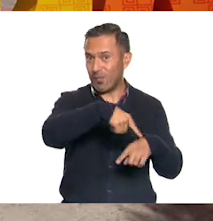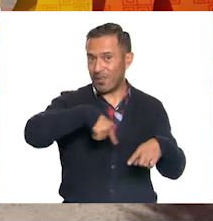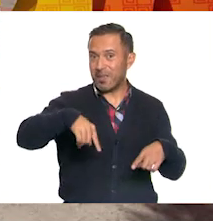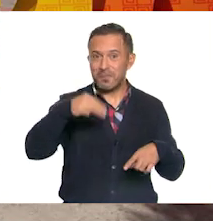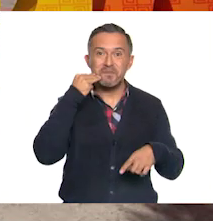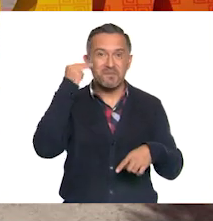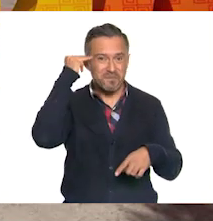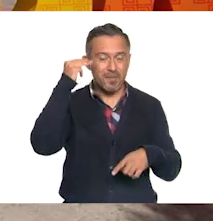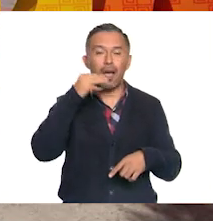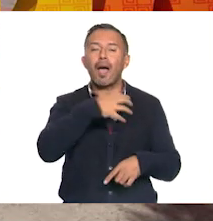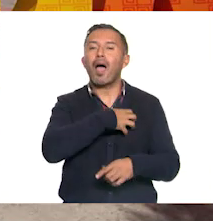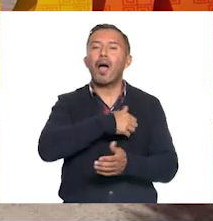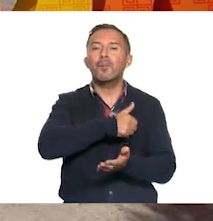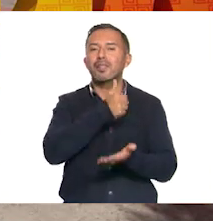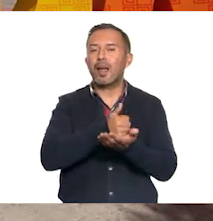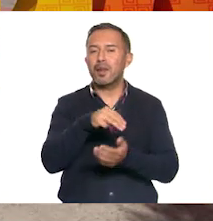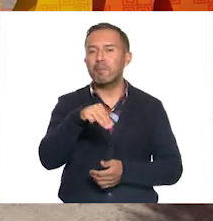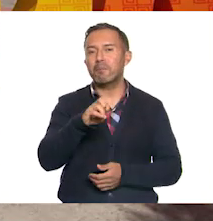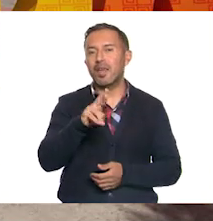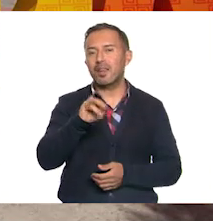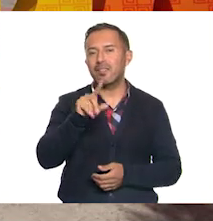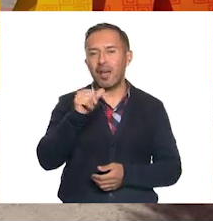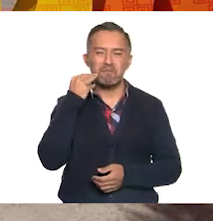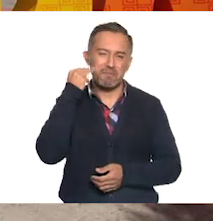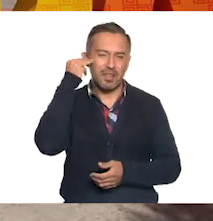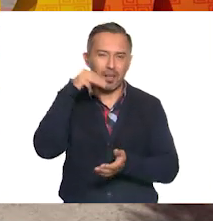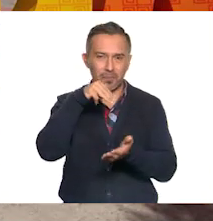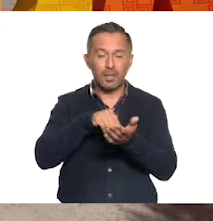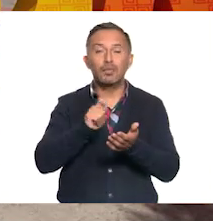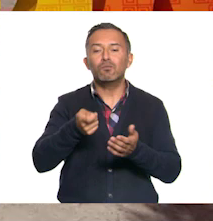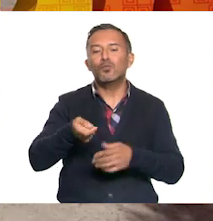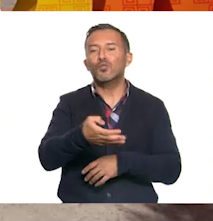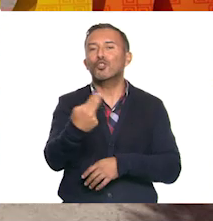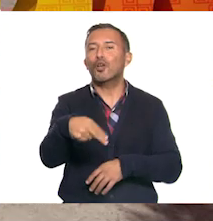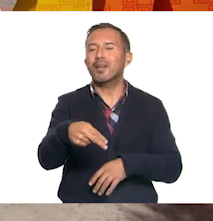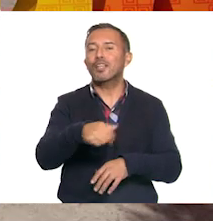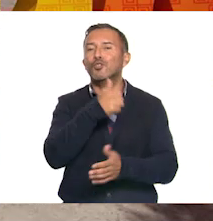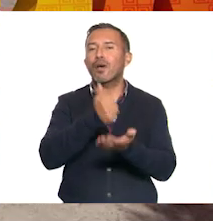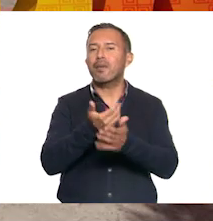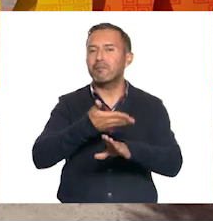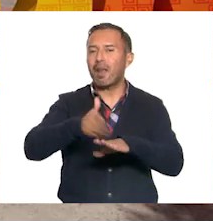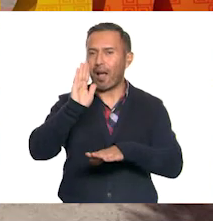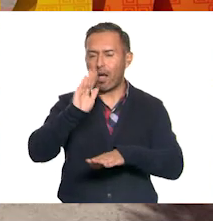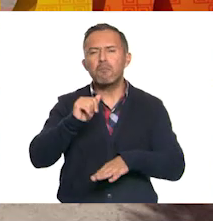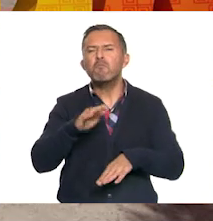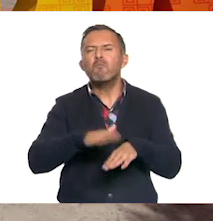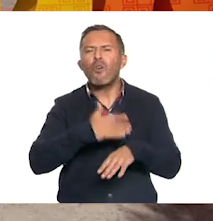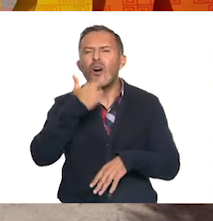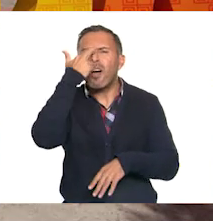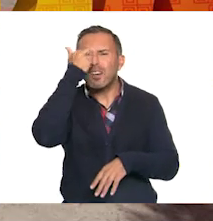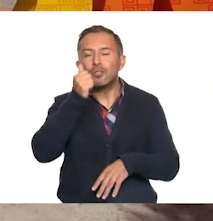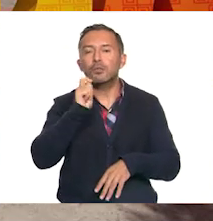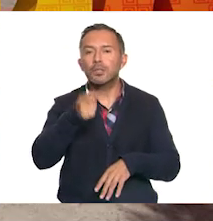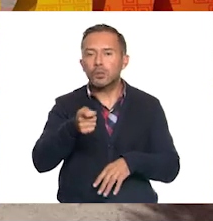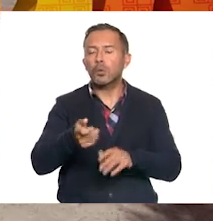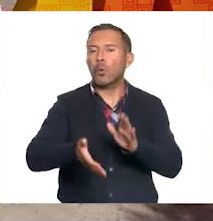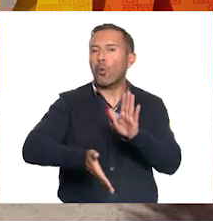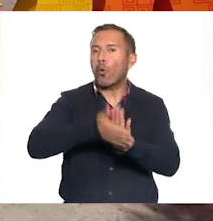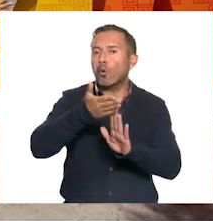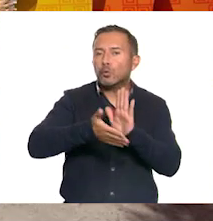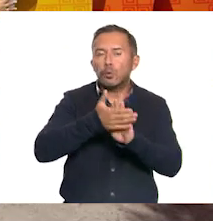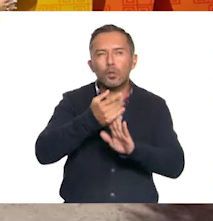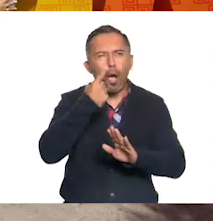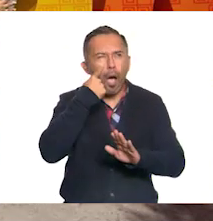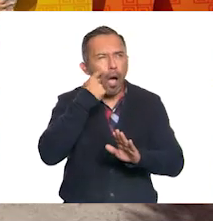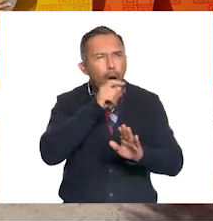capital, Mérida. Es conocida como la Ciudad Blanca. Algunos dicen que se le ha nombrado así por el color de sus construcciones, que son de